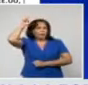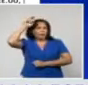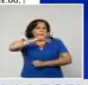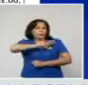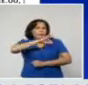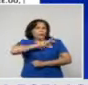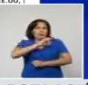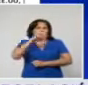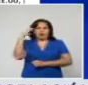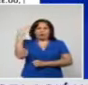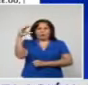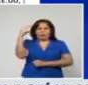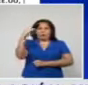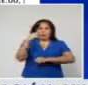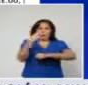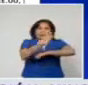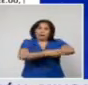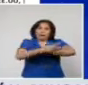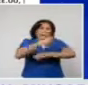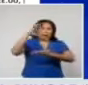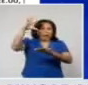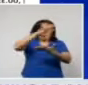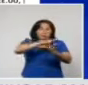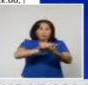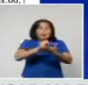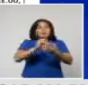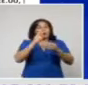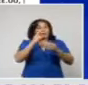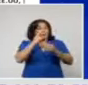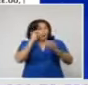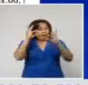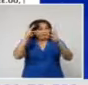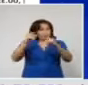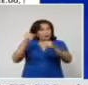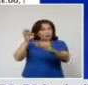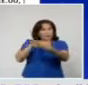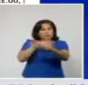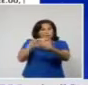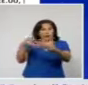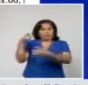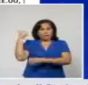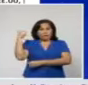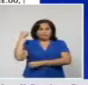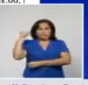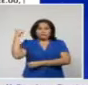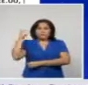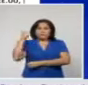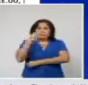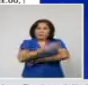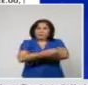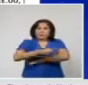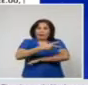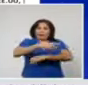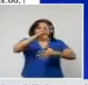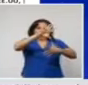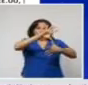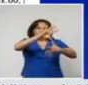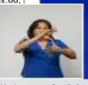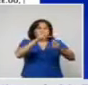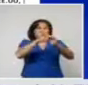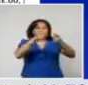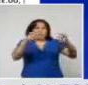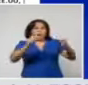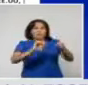Colombia. Fíjense el número de los que representan países de la región de las Américas. Y